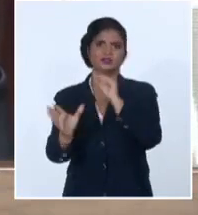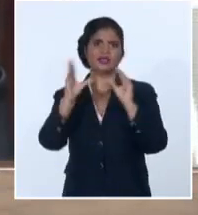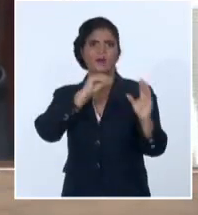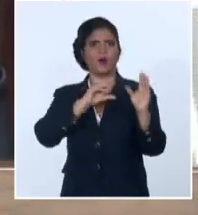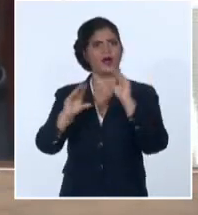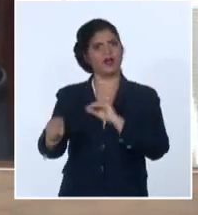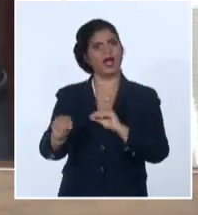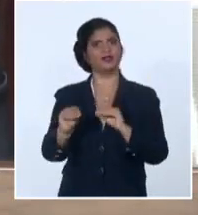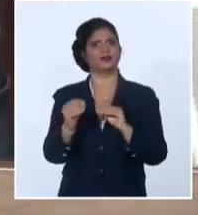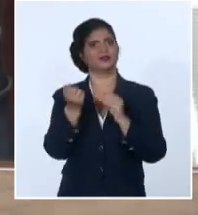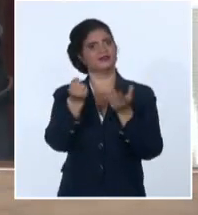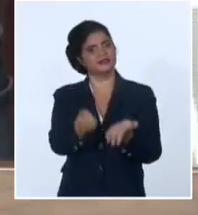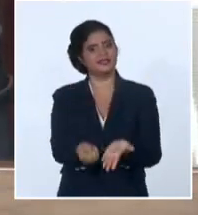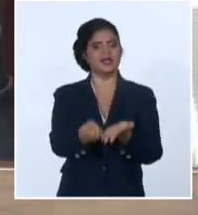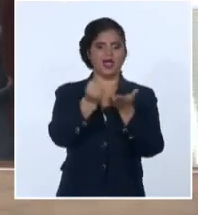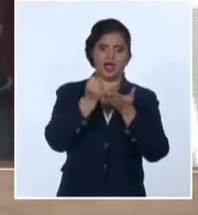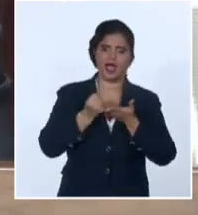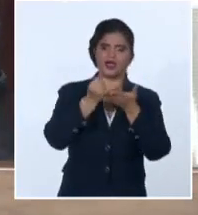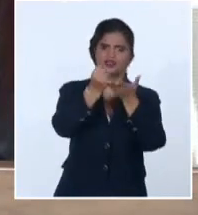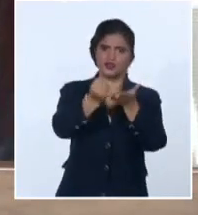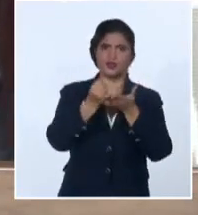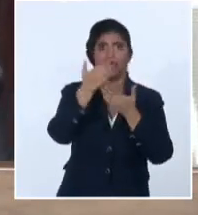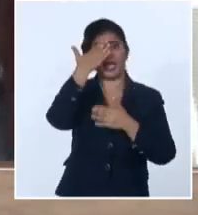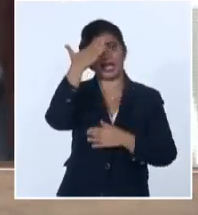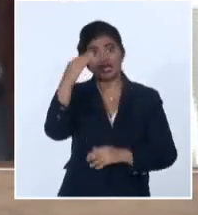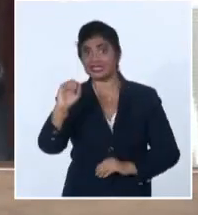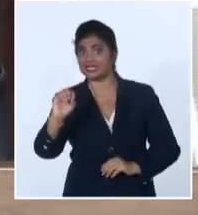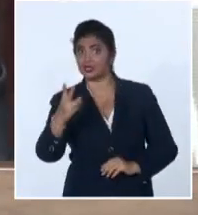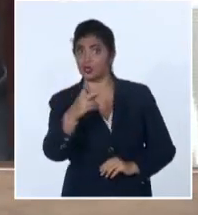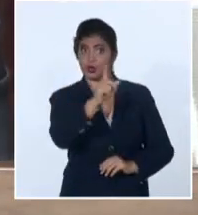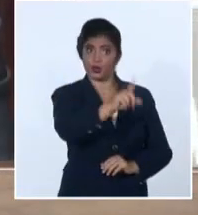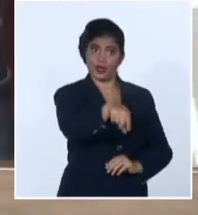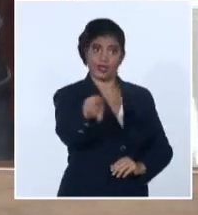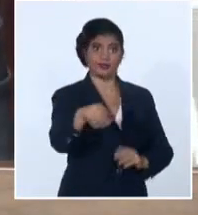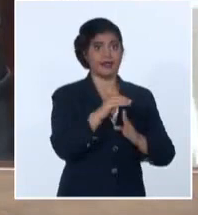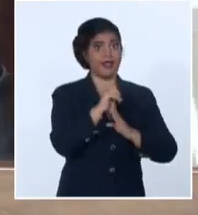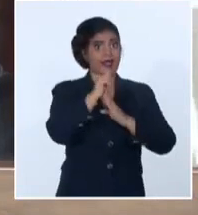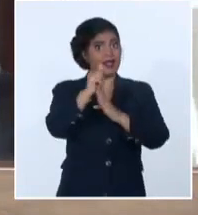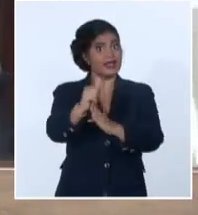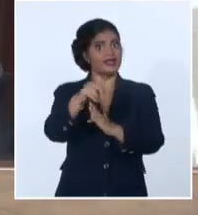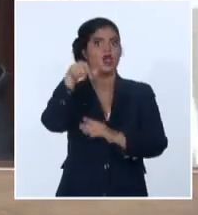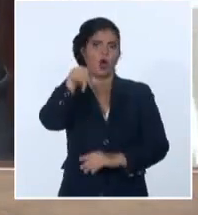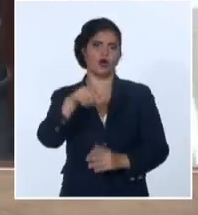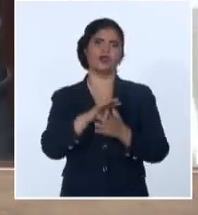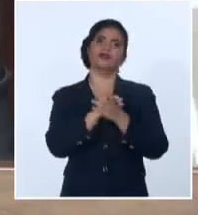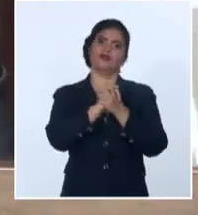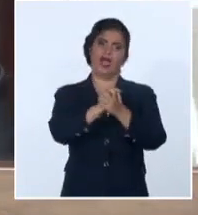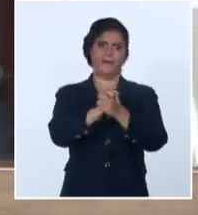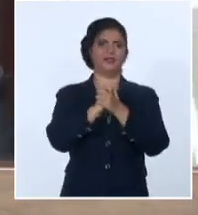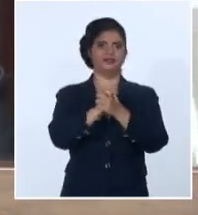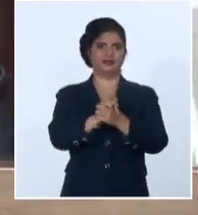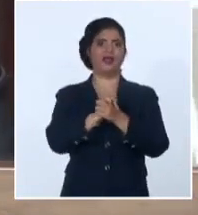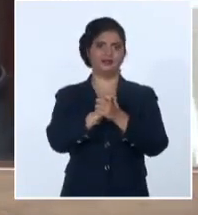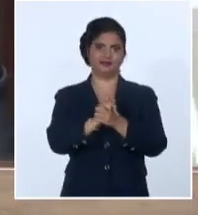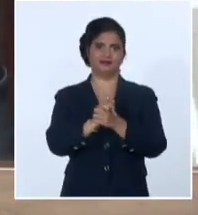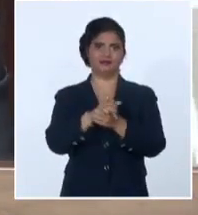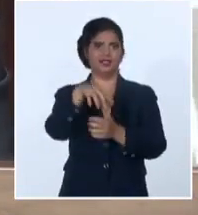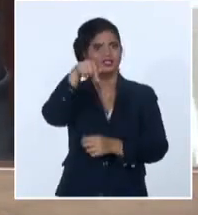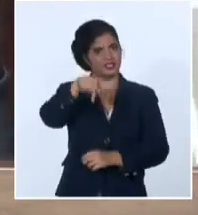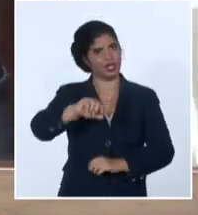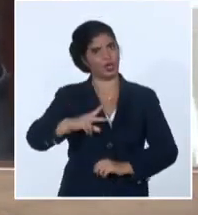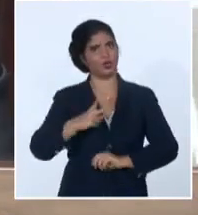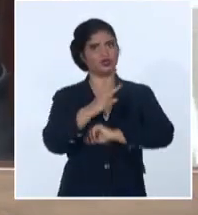bases de la entrañable amistad que hoy da la dirección del rumbo de